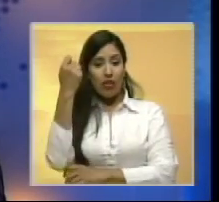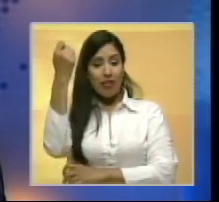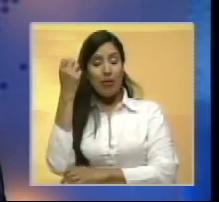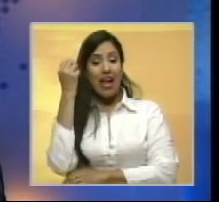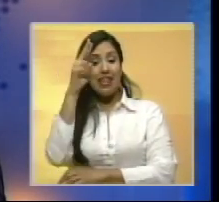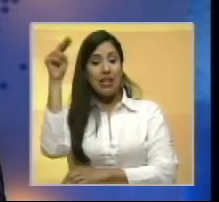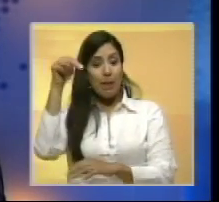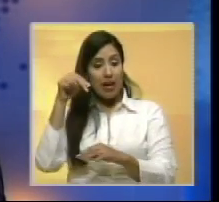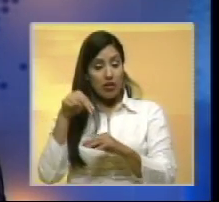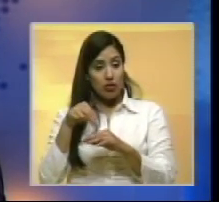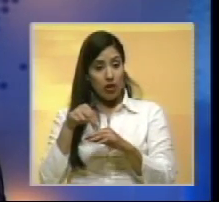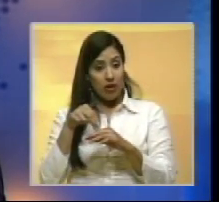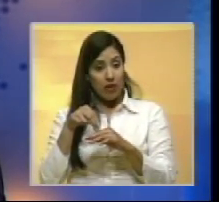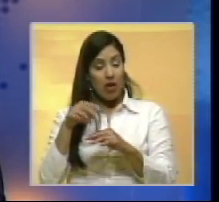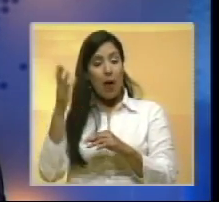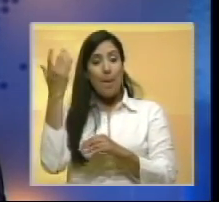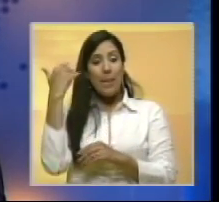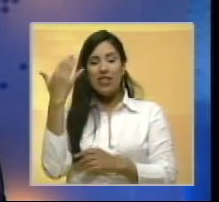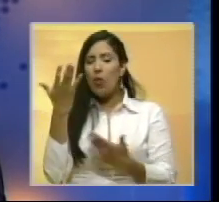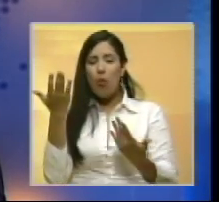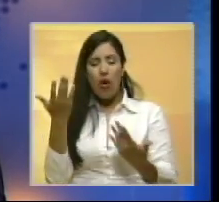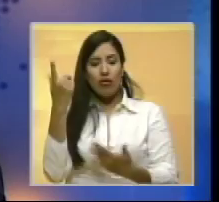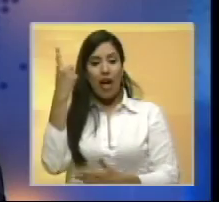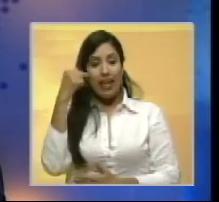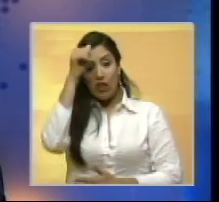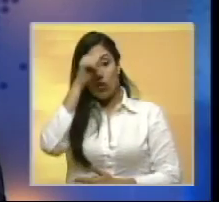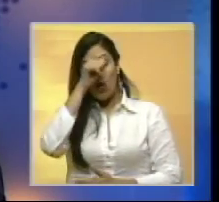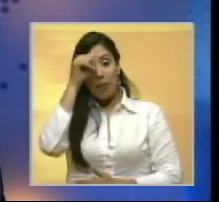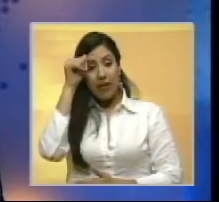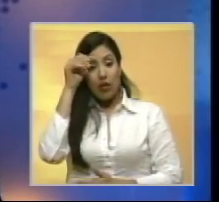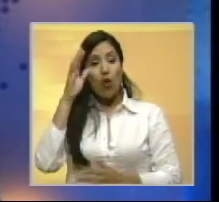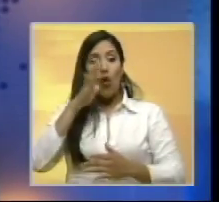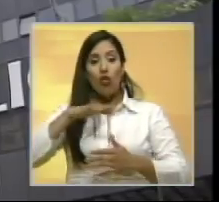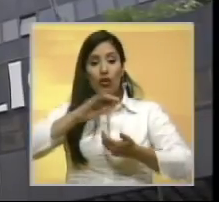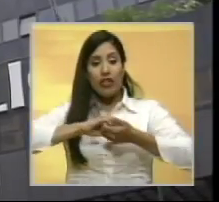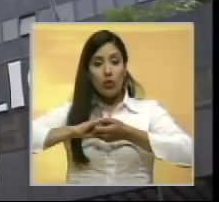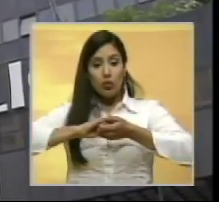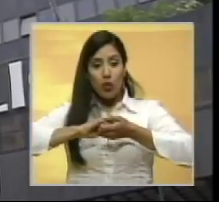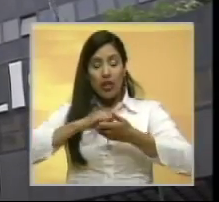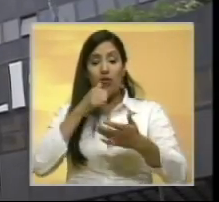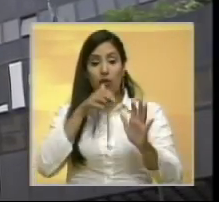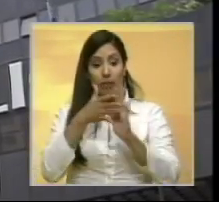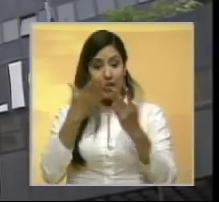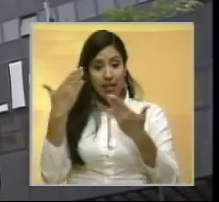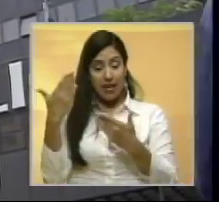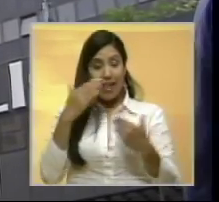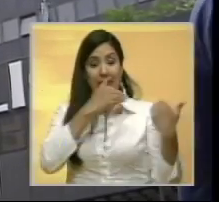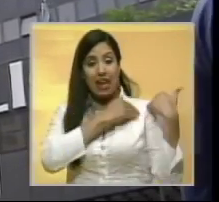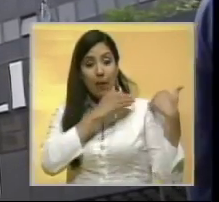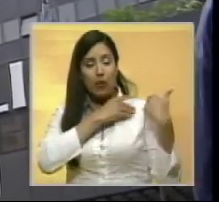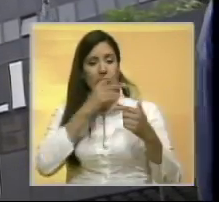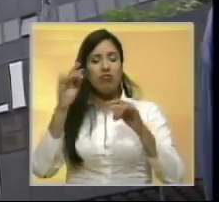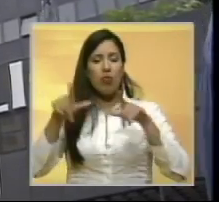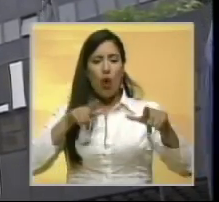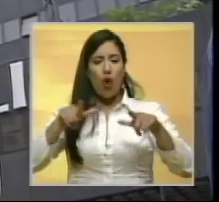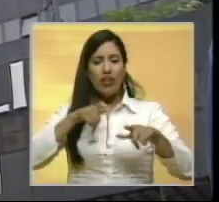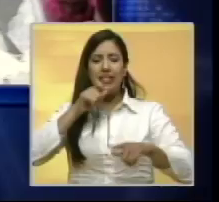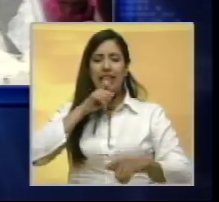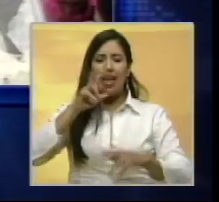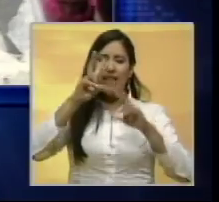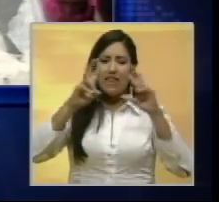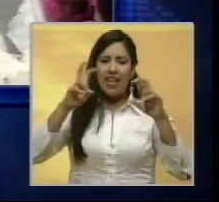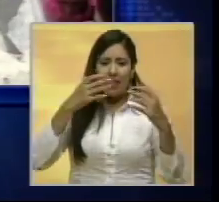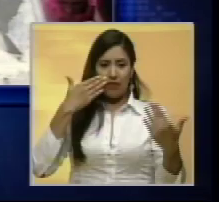Asamblea Nacional, Conrado Pérez, hecho ocurrido el día de ayer en Valera, Estado Trujillo. José Luis Molina Gil será el encargado de coordinar